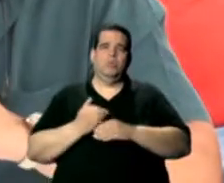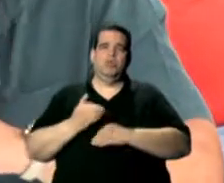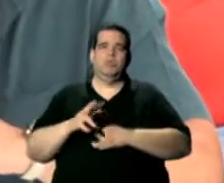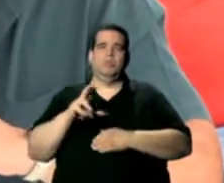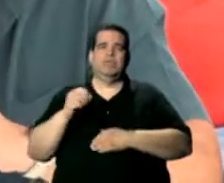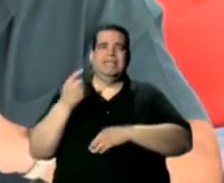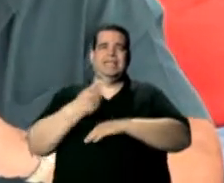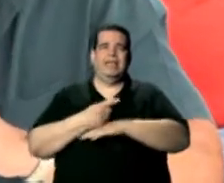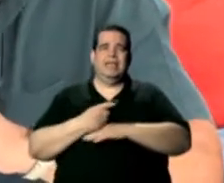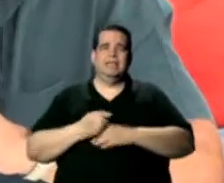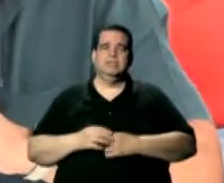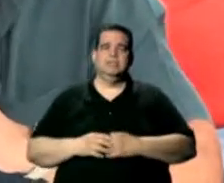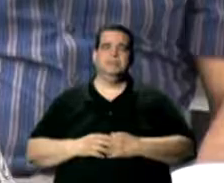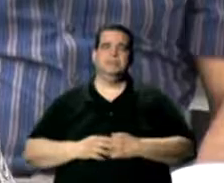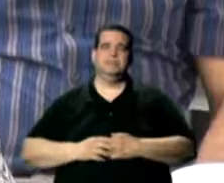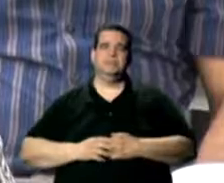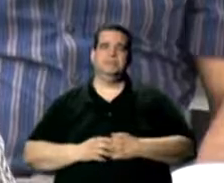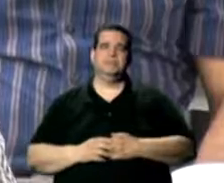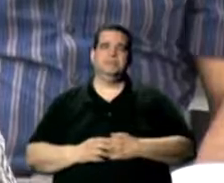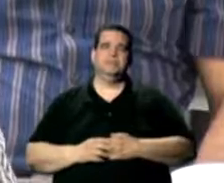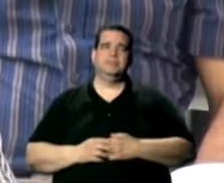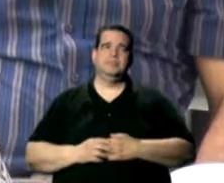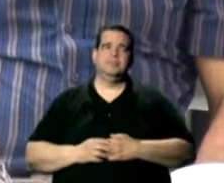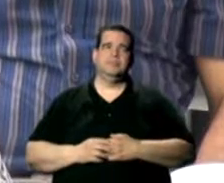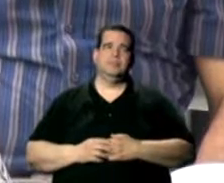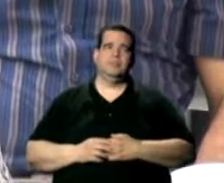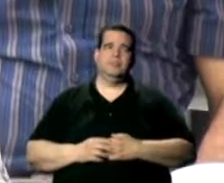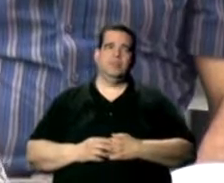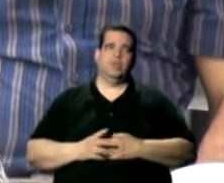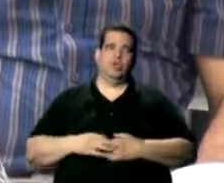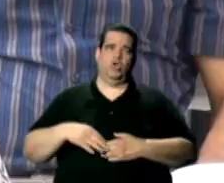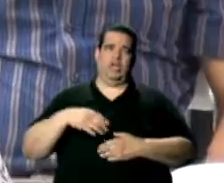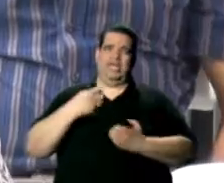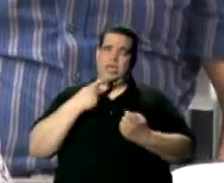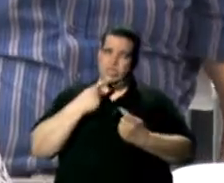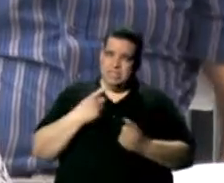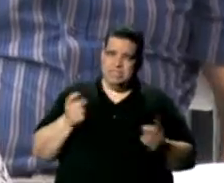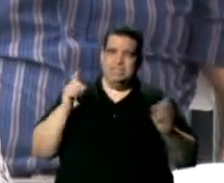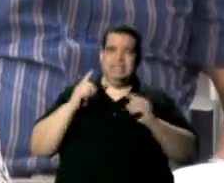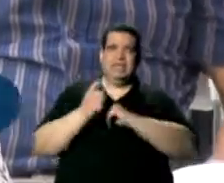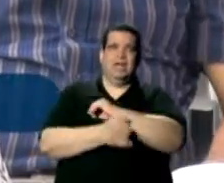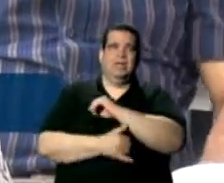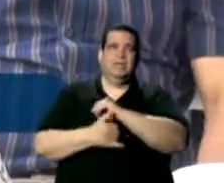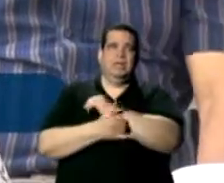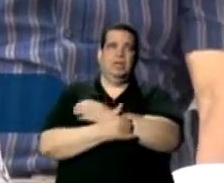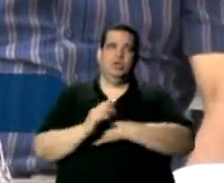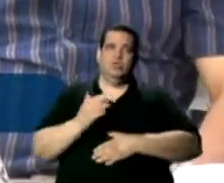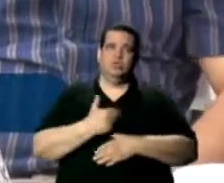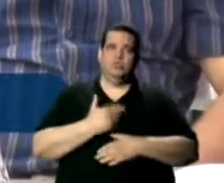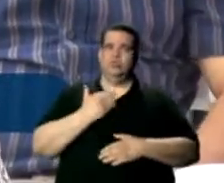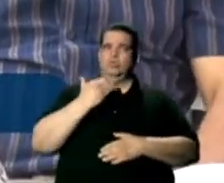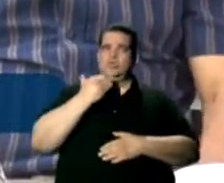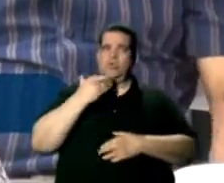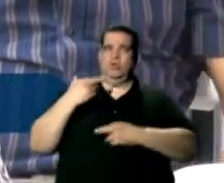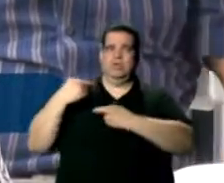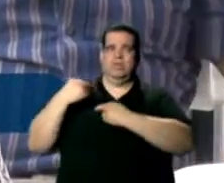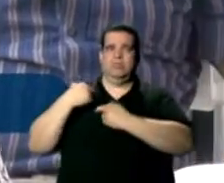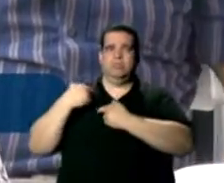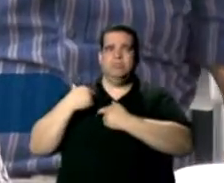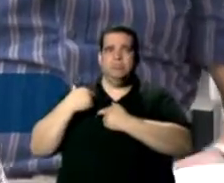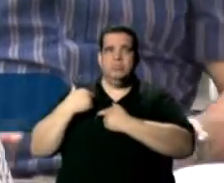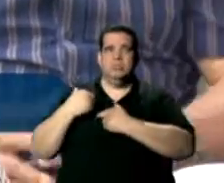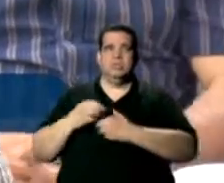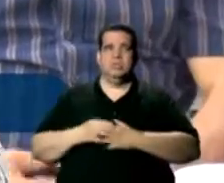próximos 30 días. Y yo le quiero decir al país que nosotros somos serios y responsables en nuestro